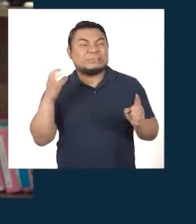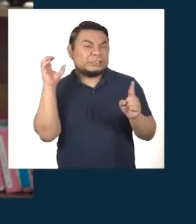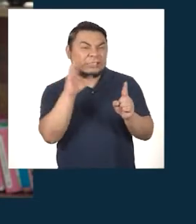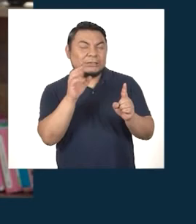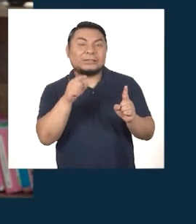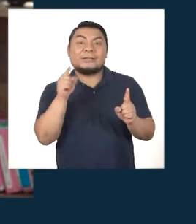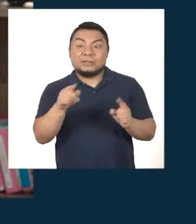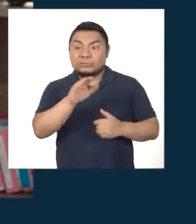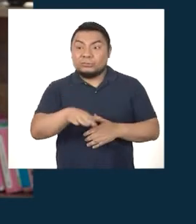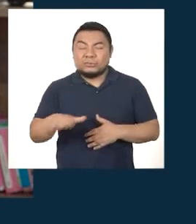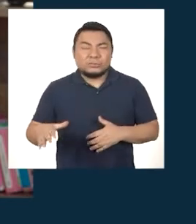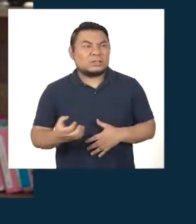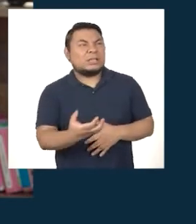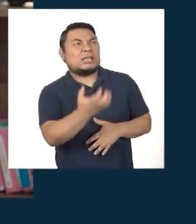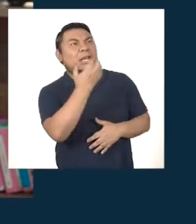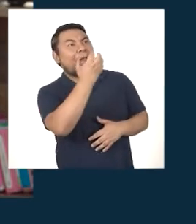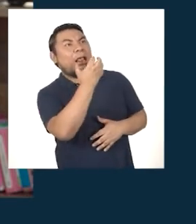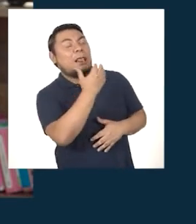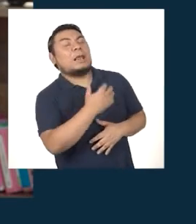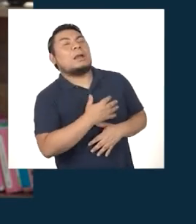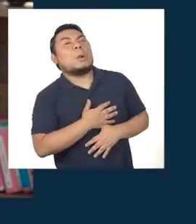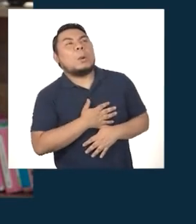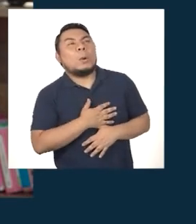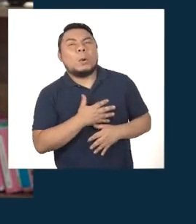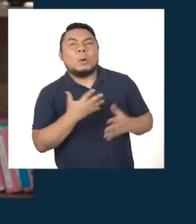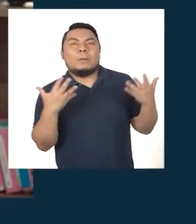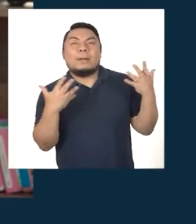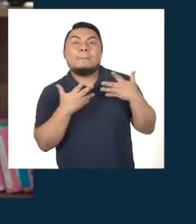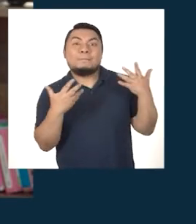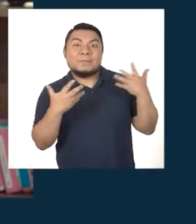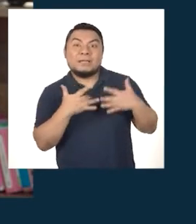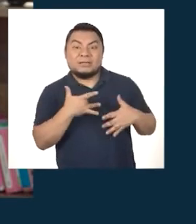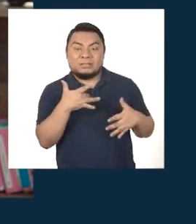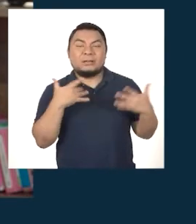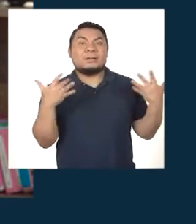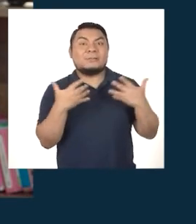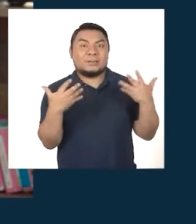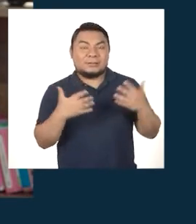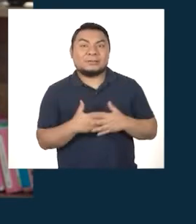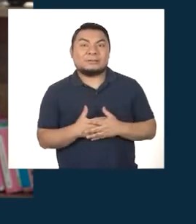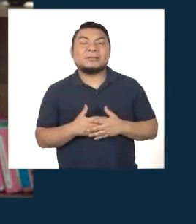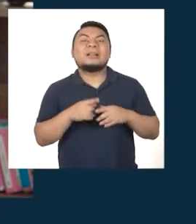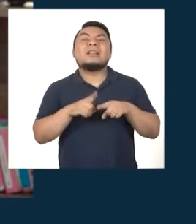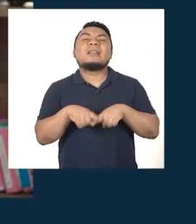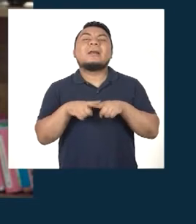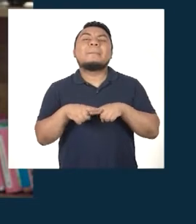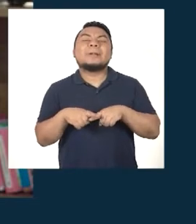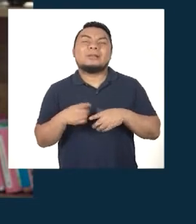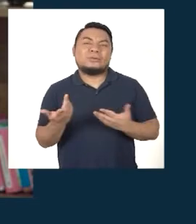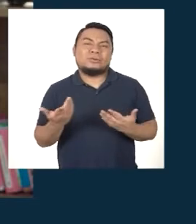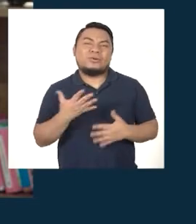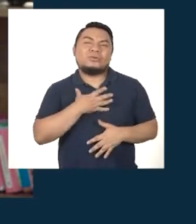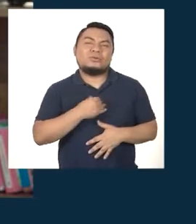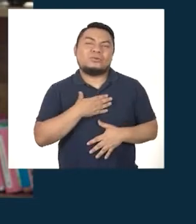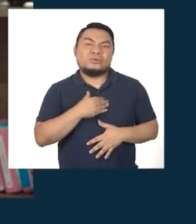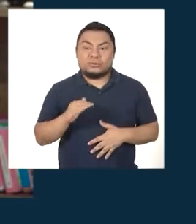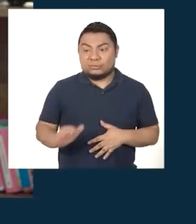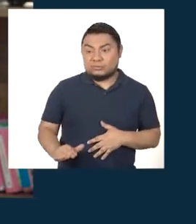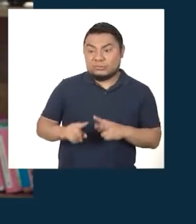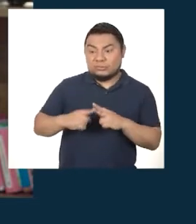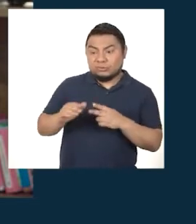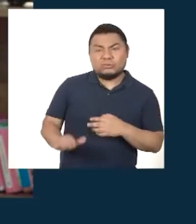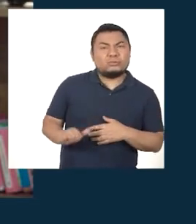que genera en los niños es miedo. Es miedo, ¿no? Dependiendo de la edad, ¿no? Hasta en la primera